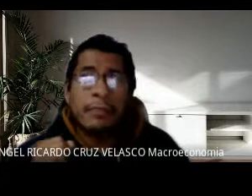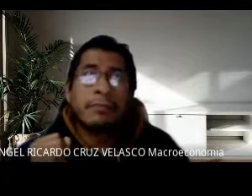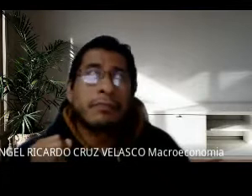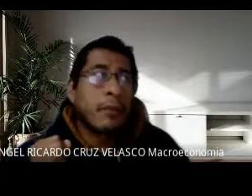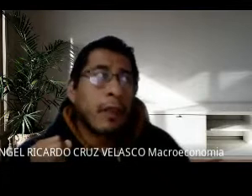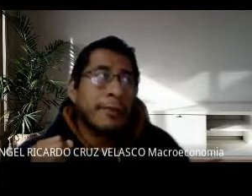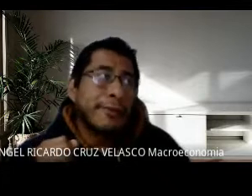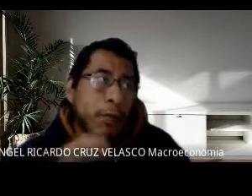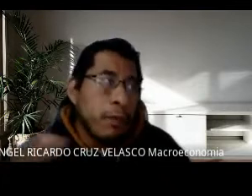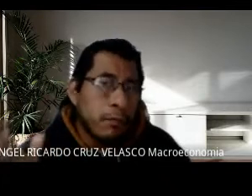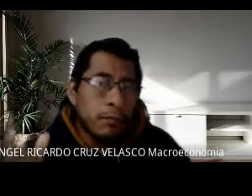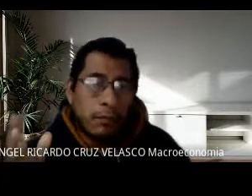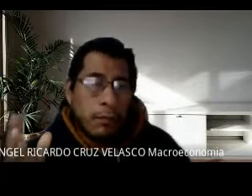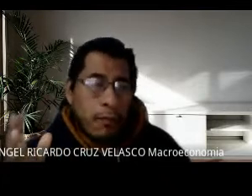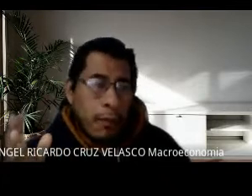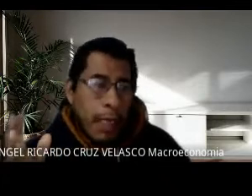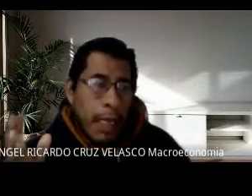obras, ¿no? Entonces, bueno,